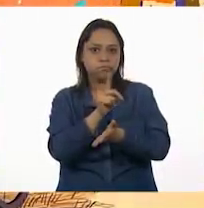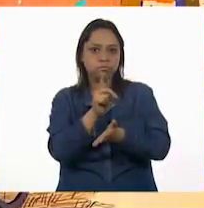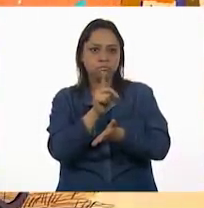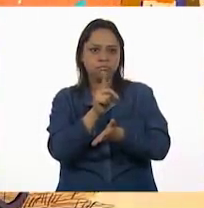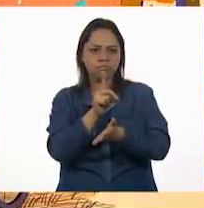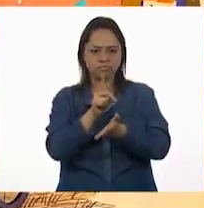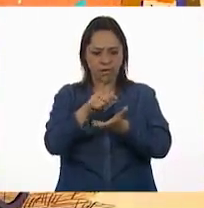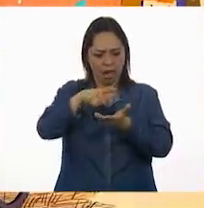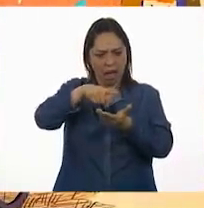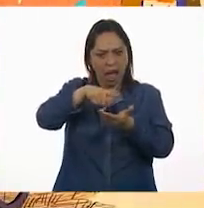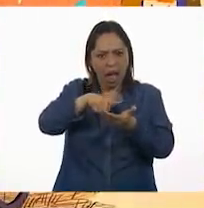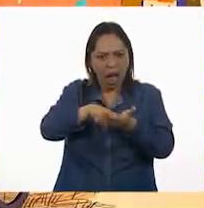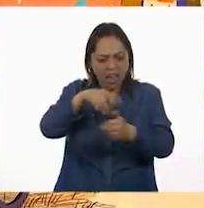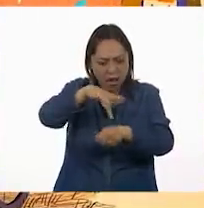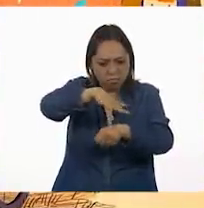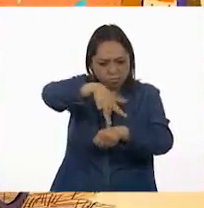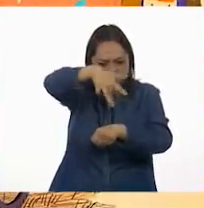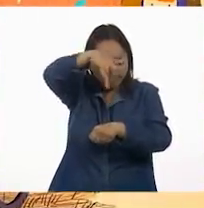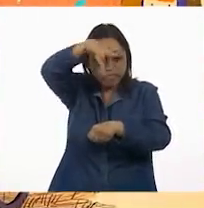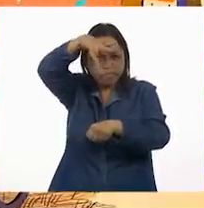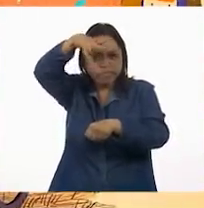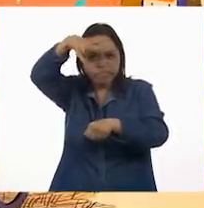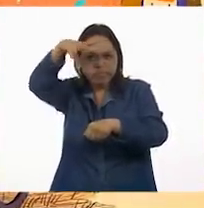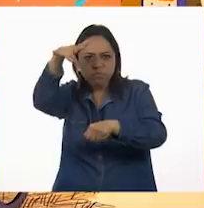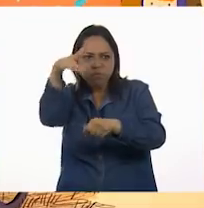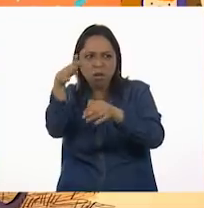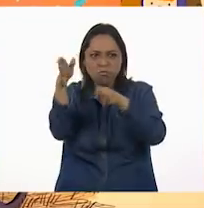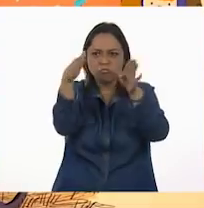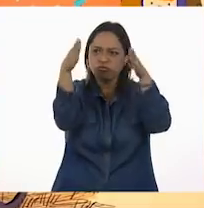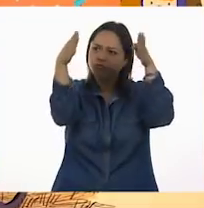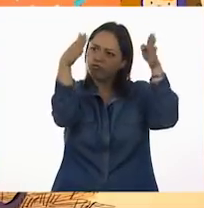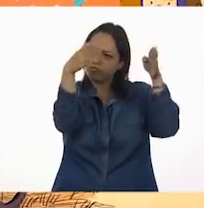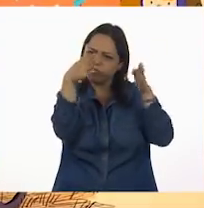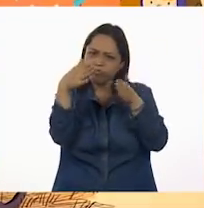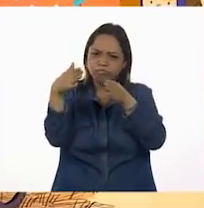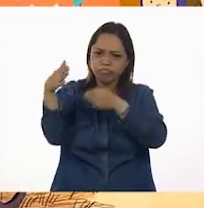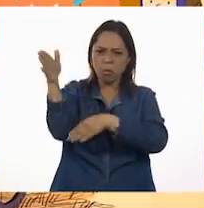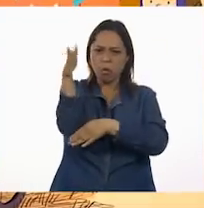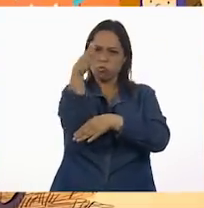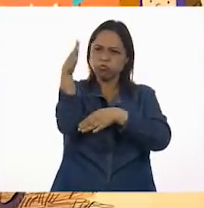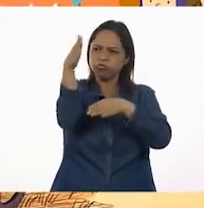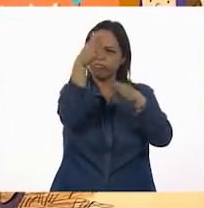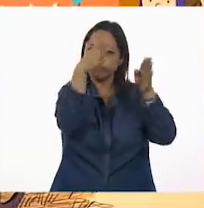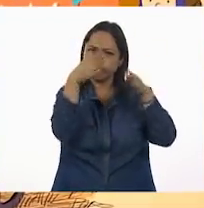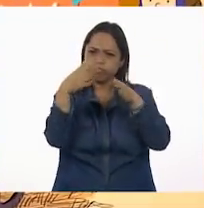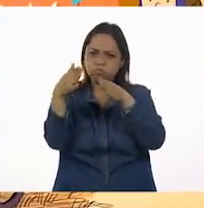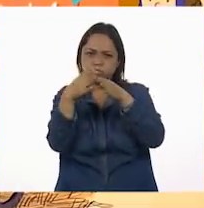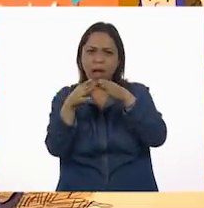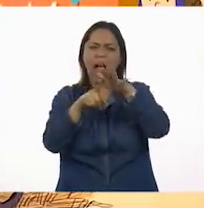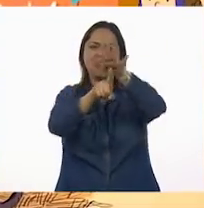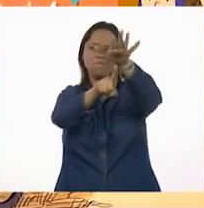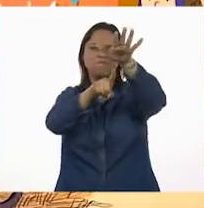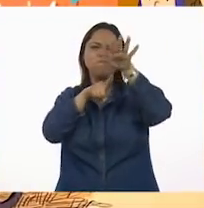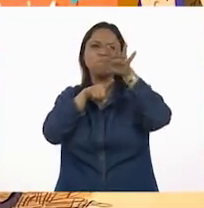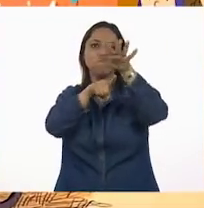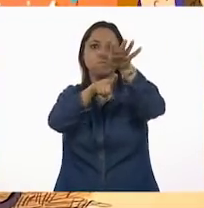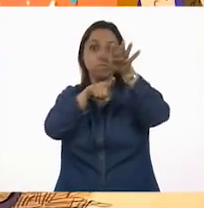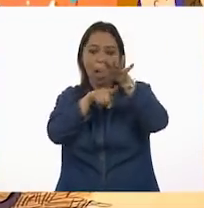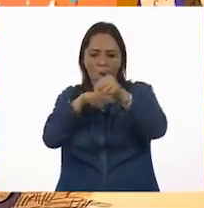Tiene cosas brillantes que se agitan con el viento, igual que grandes cometas.